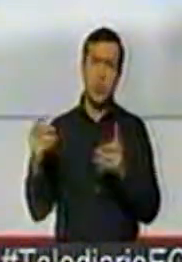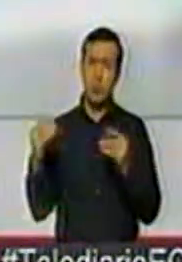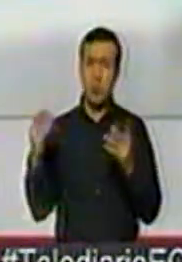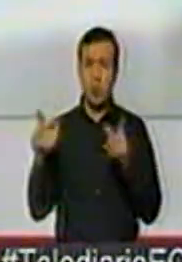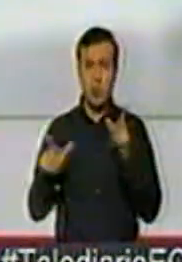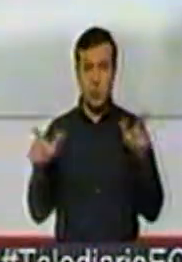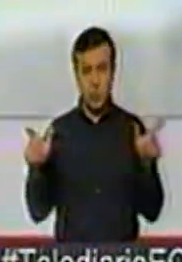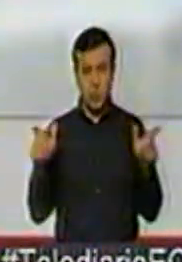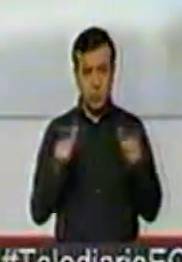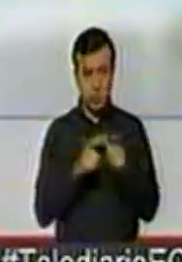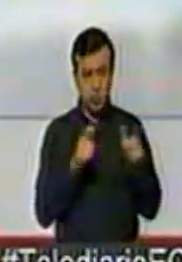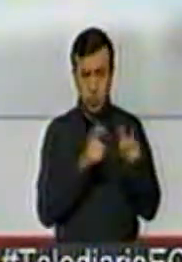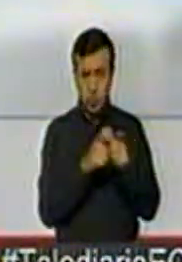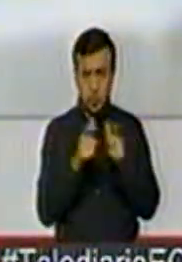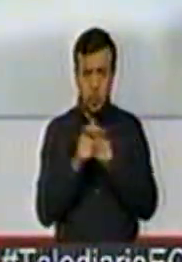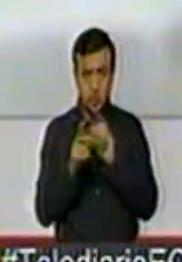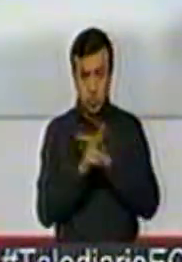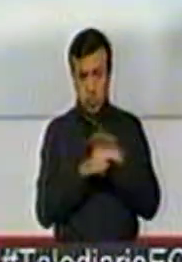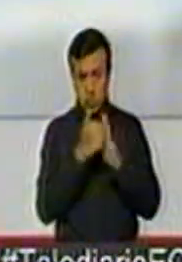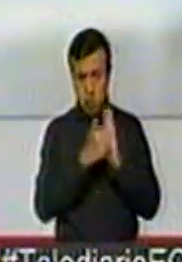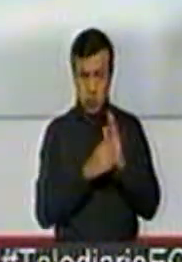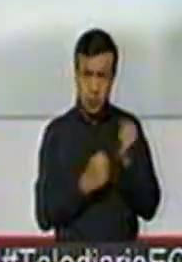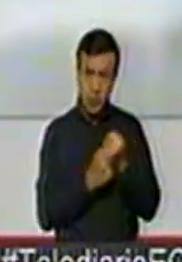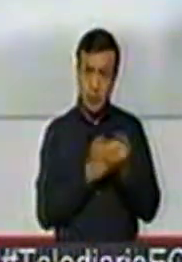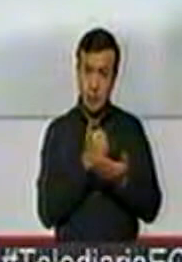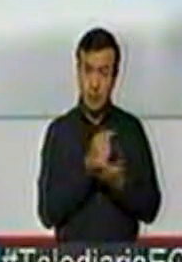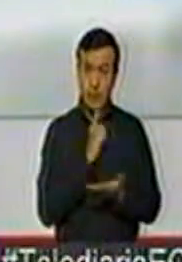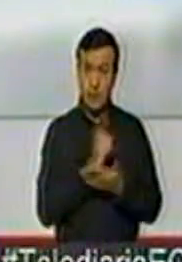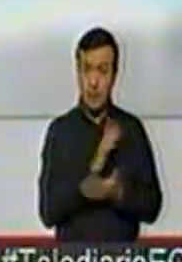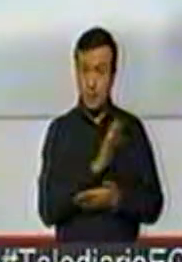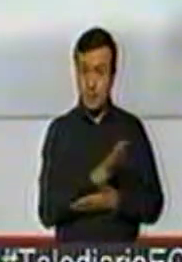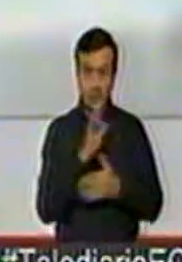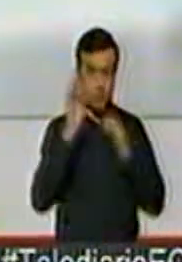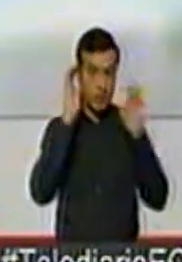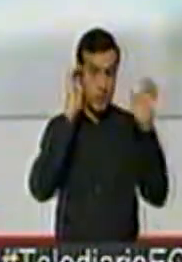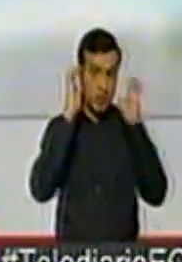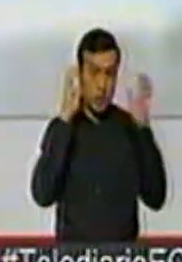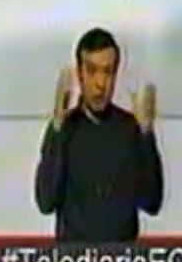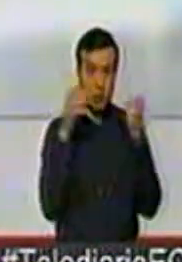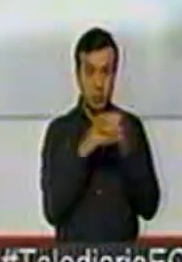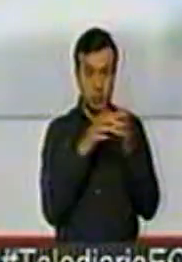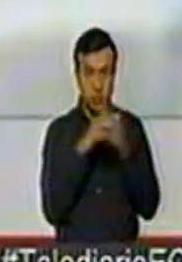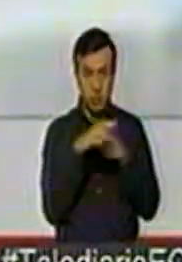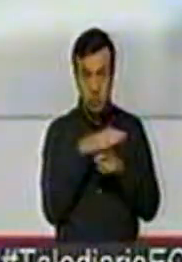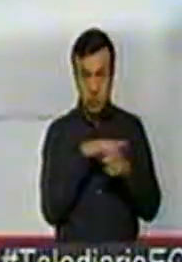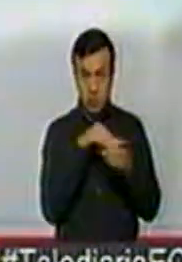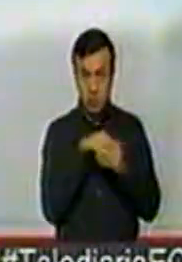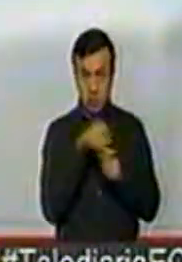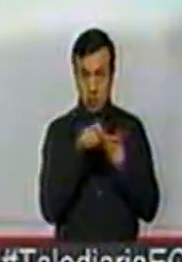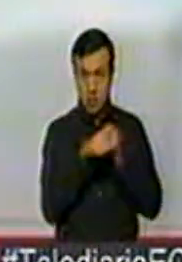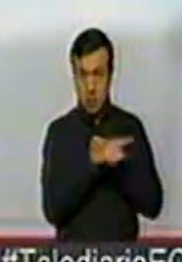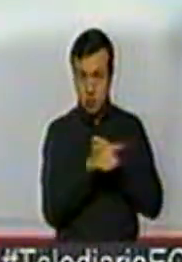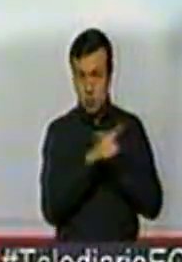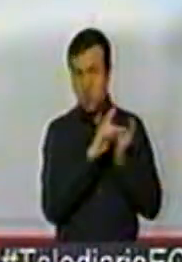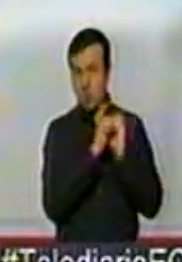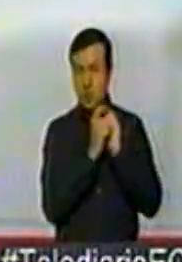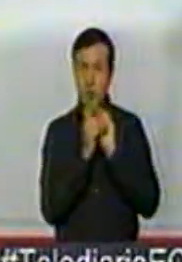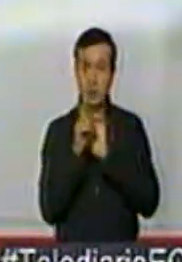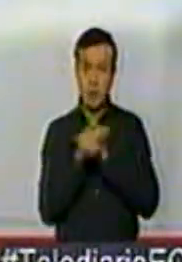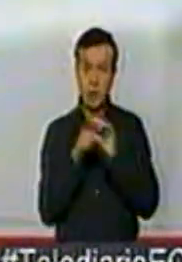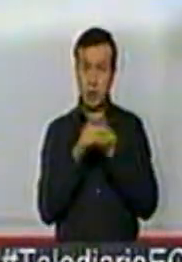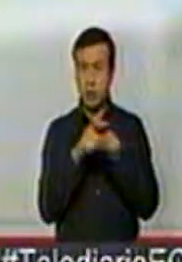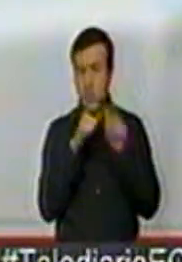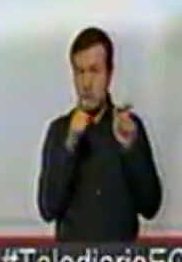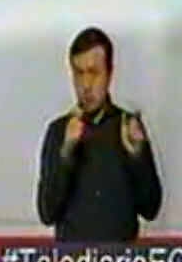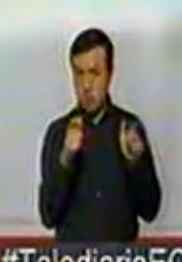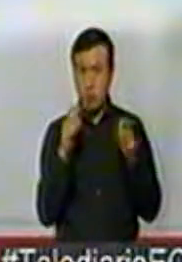mineros pequeños, los más pequeños mineros, y darles incentivos para que a través de políticas de asociatividad pasen a ser pequeños mineros. El